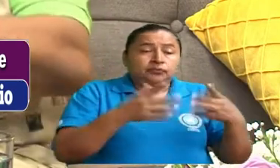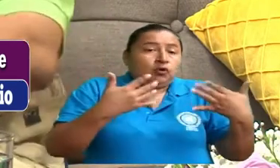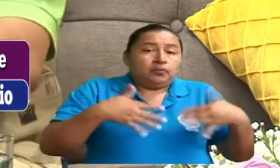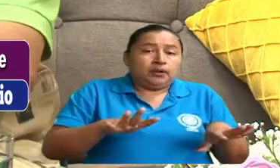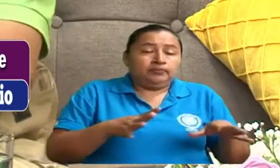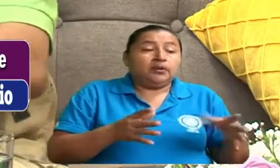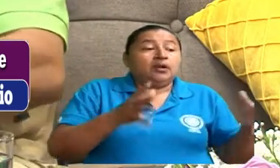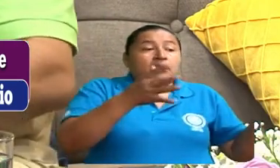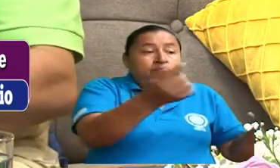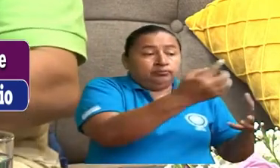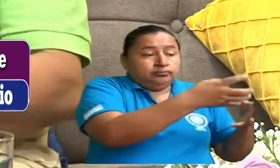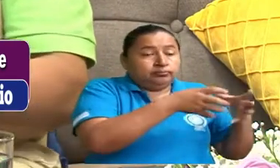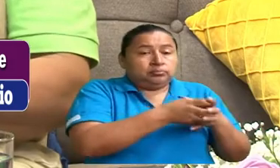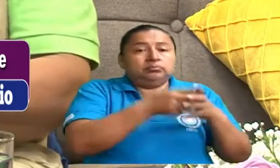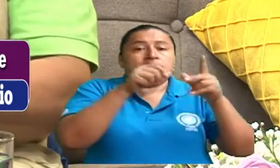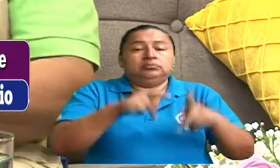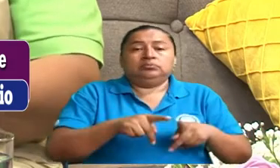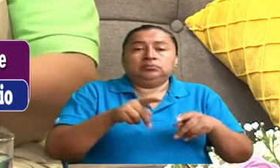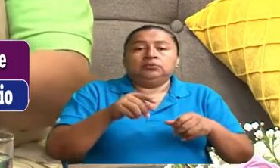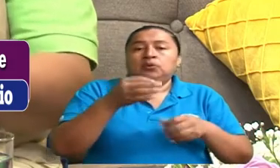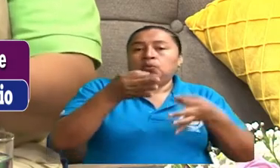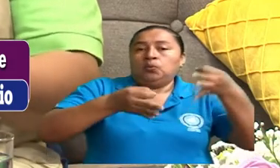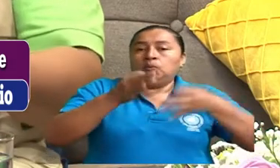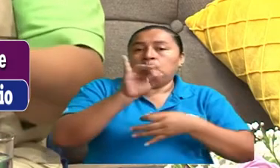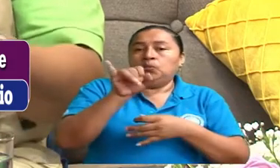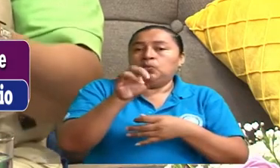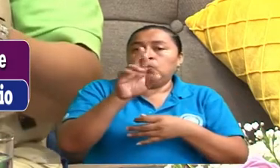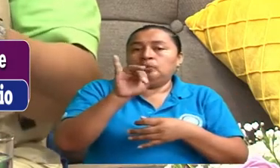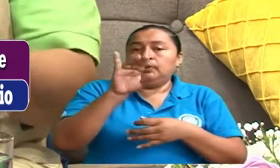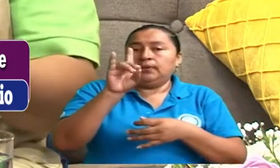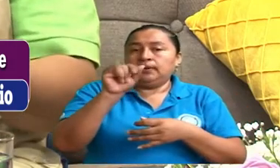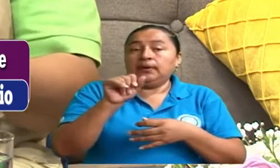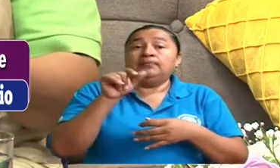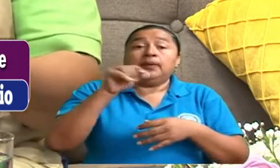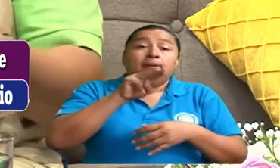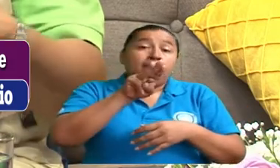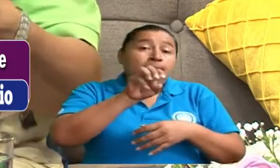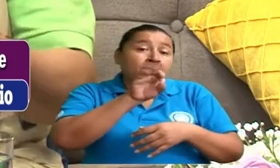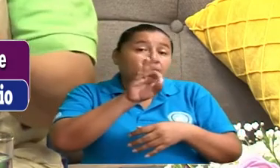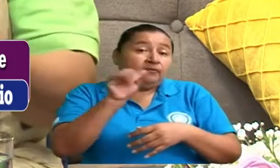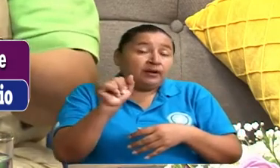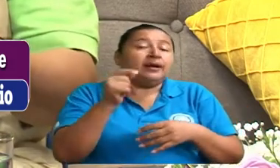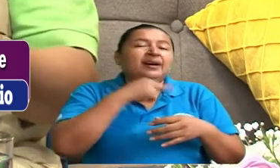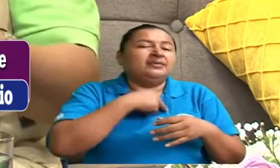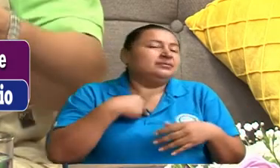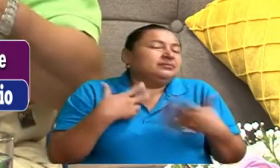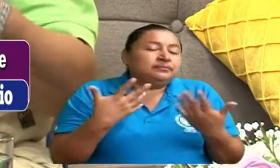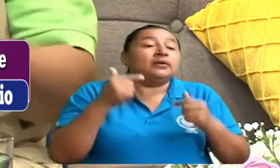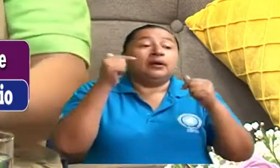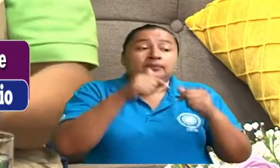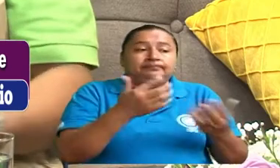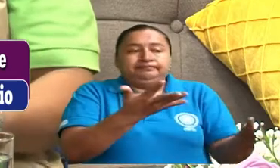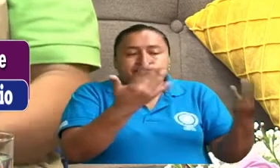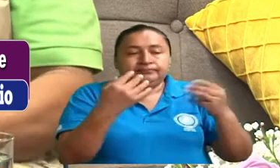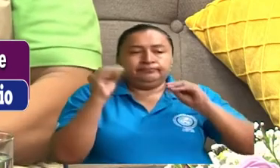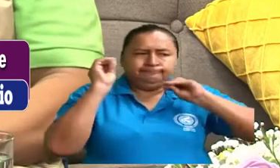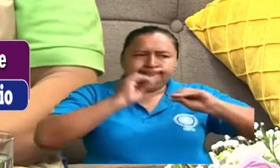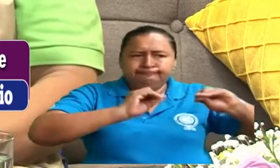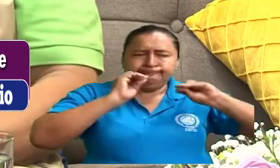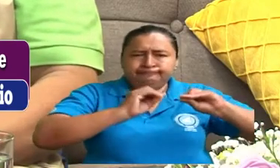a ser una persona jurídica, ¿verdad? El MEDCA acompaña todo el proceso de capacitación, ¿verdad? El MEDCA